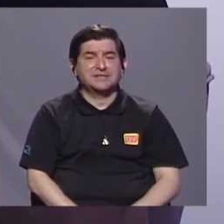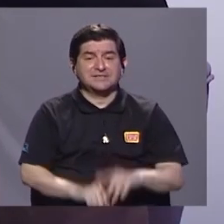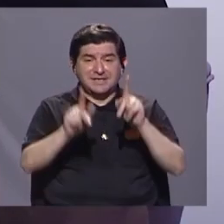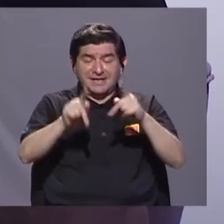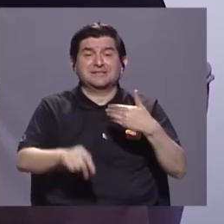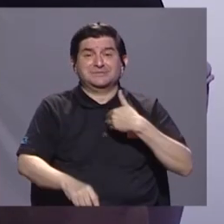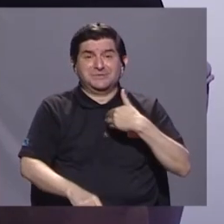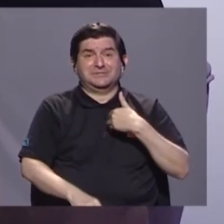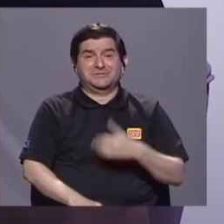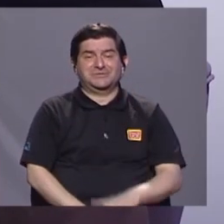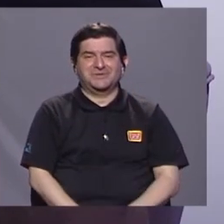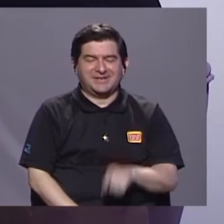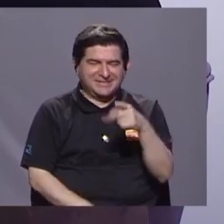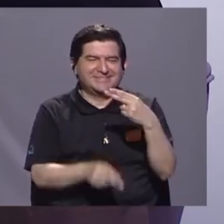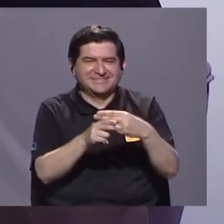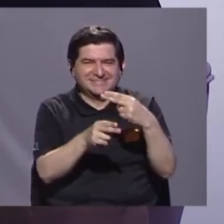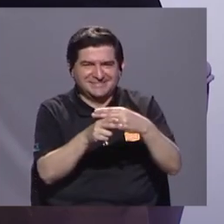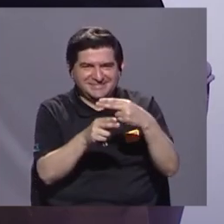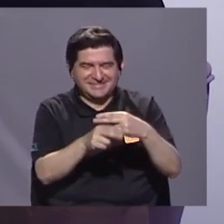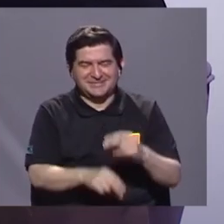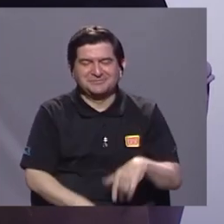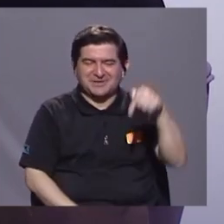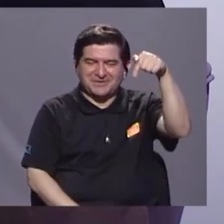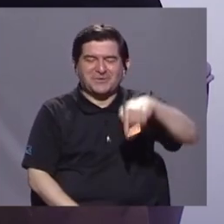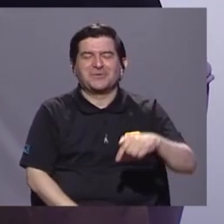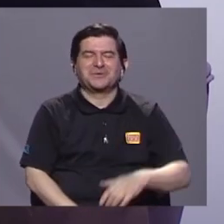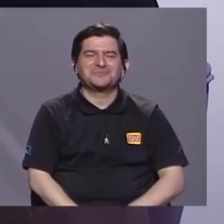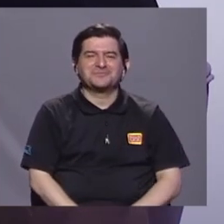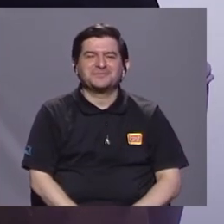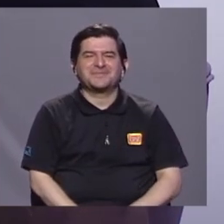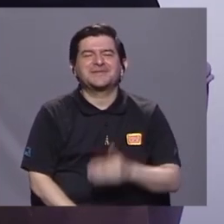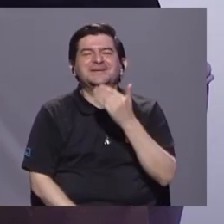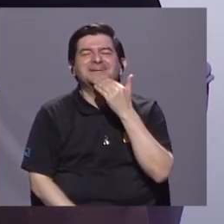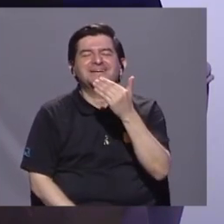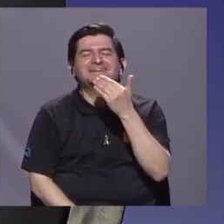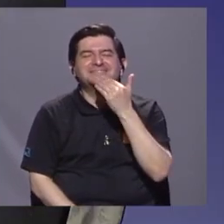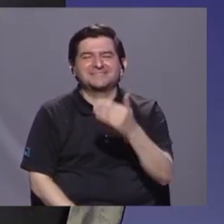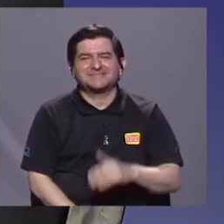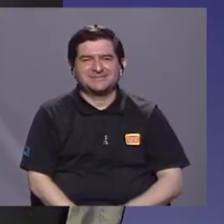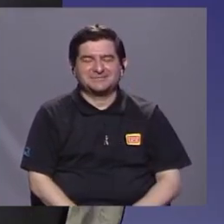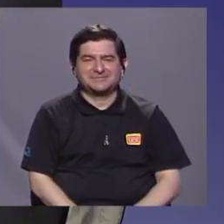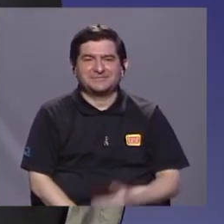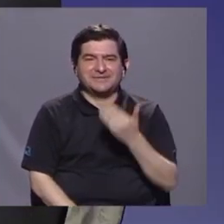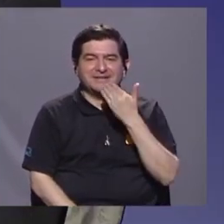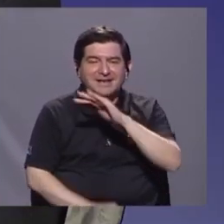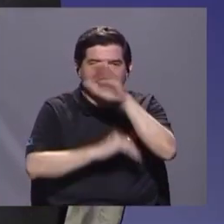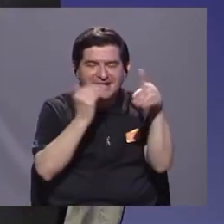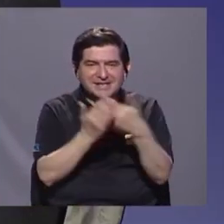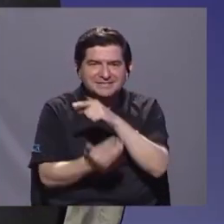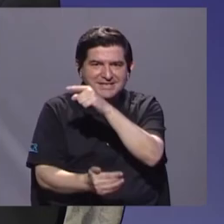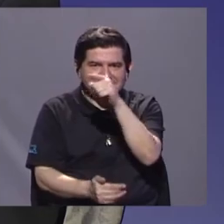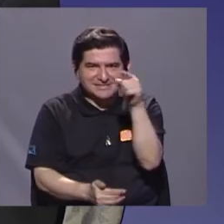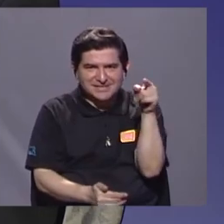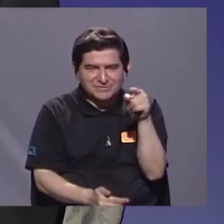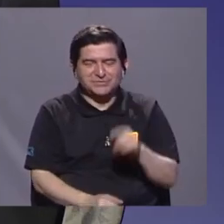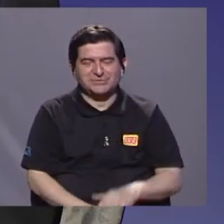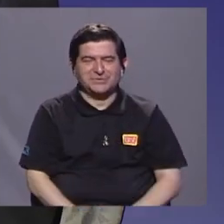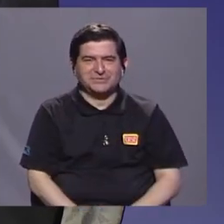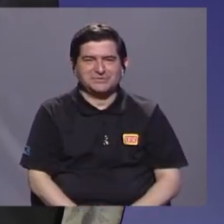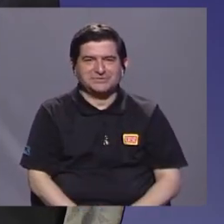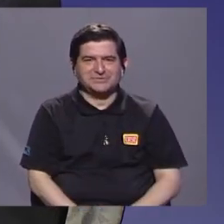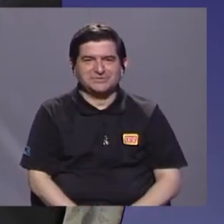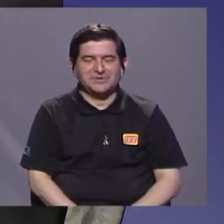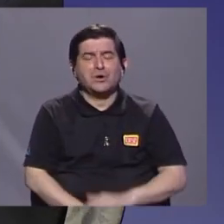así le vamos allá al programa de hoy muchísimas gracias gracias a todas y todos ustedes